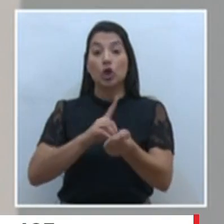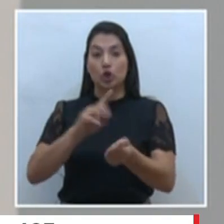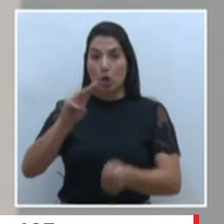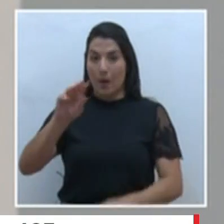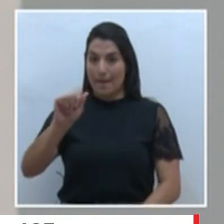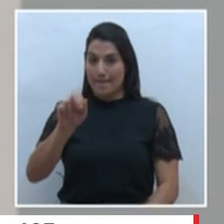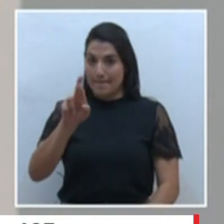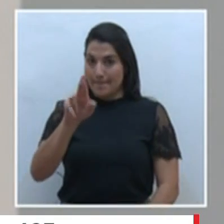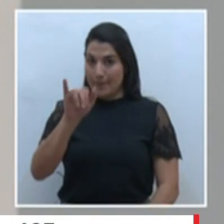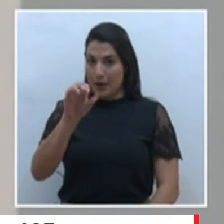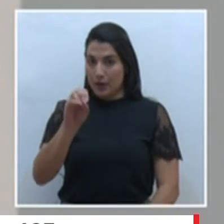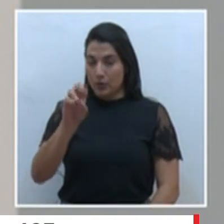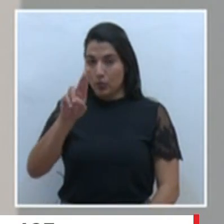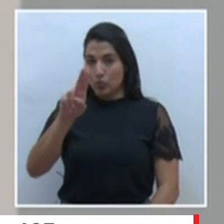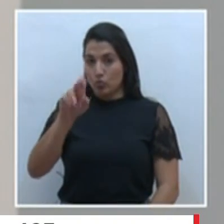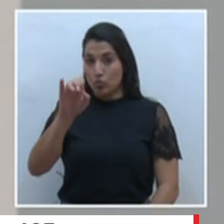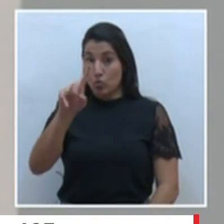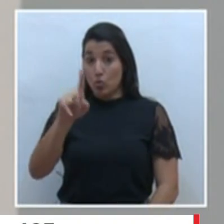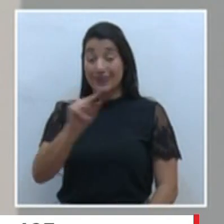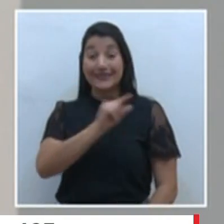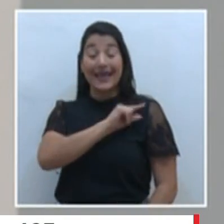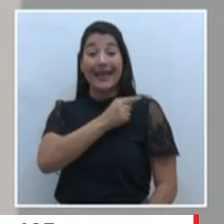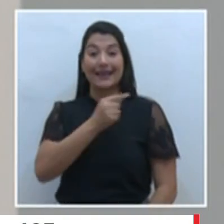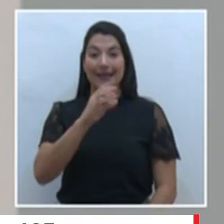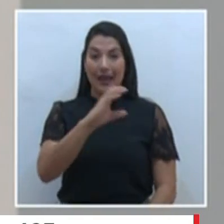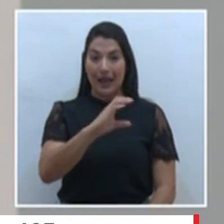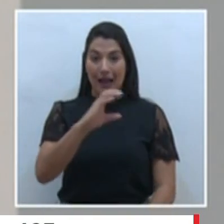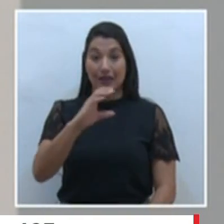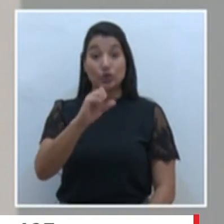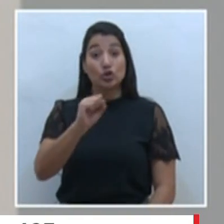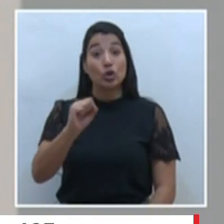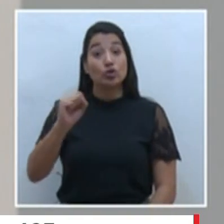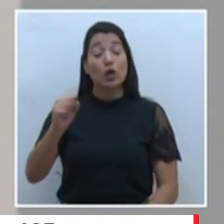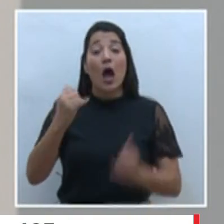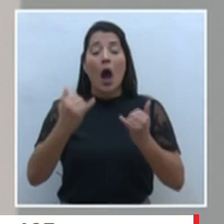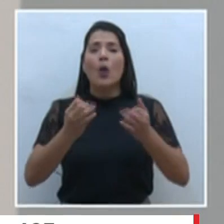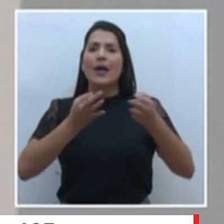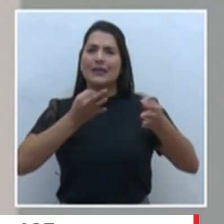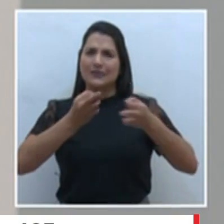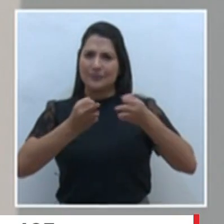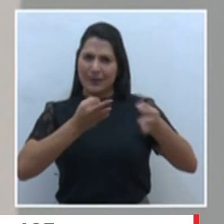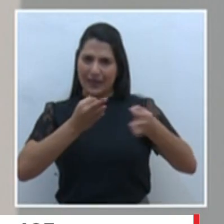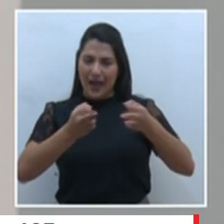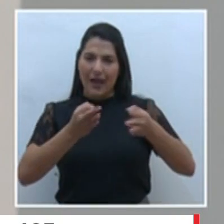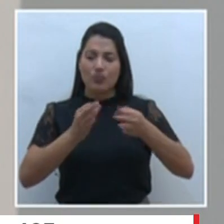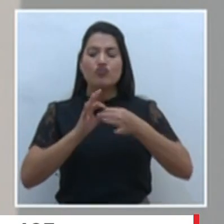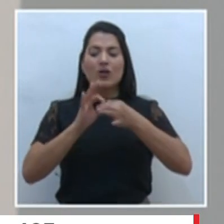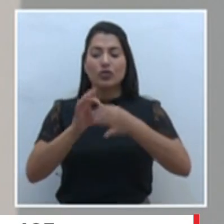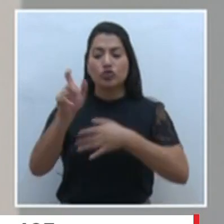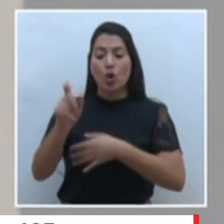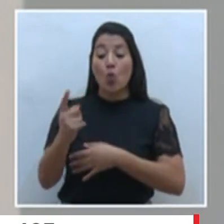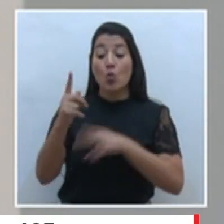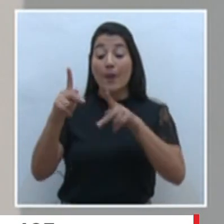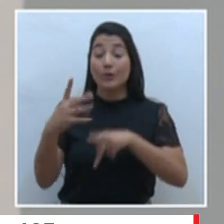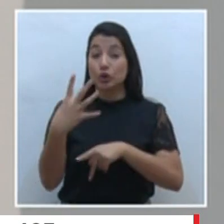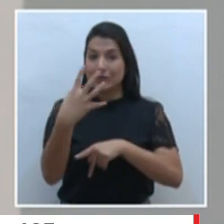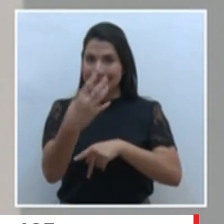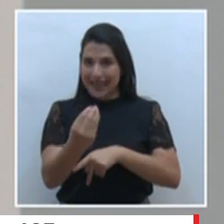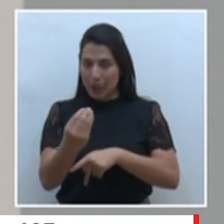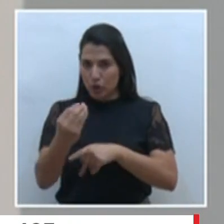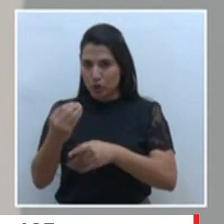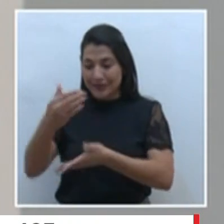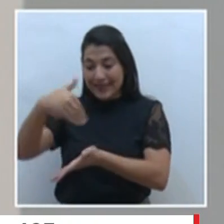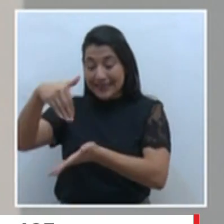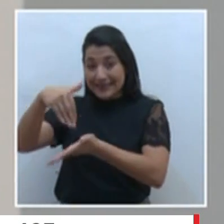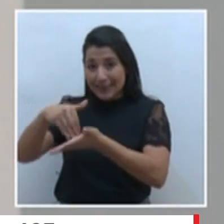Caja Costarricense del Seguro Social, nos detallará sobre un egreso que hubo del Centro Especializado de Atención de Pacientes COVID y